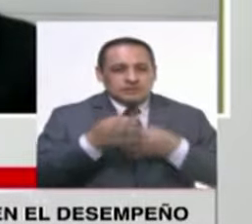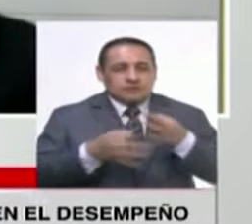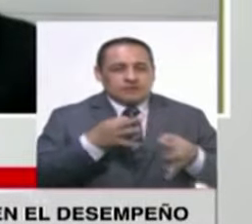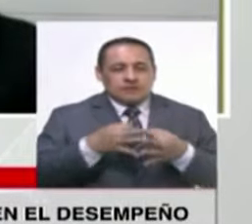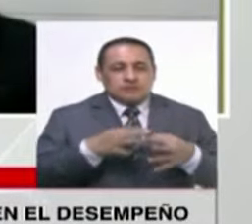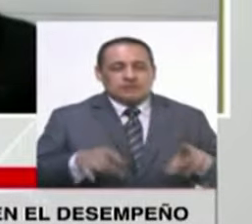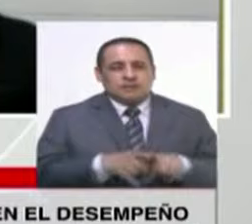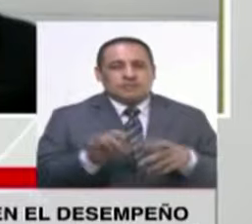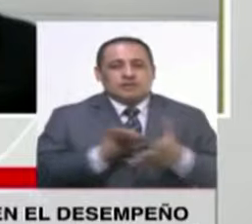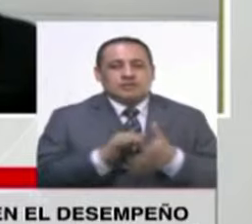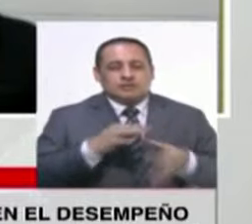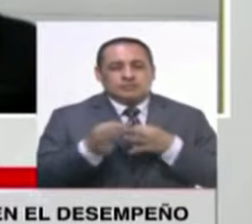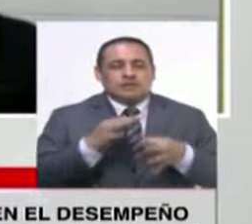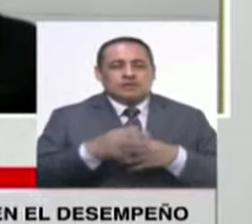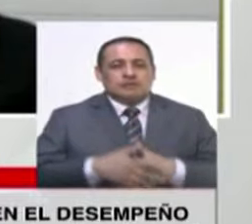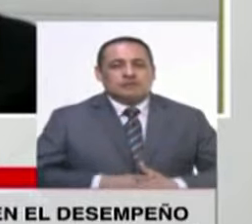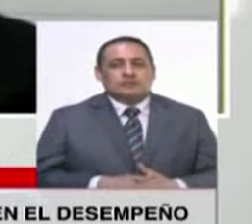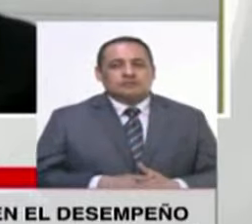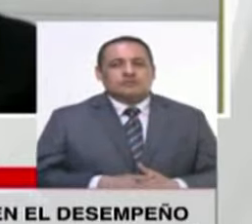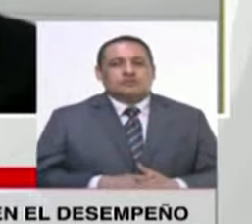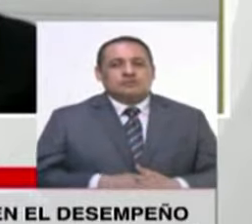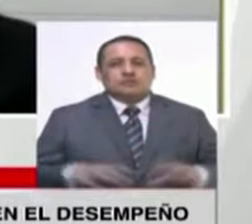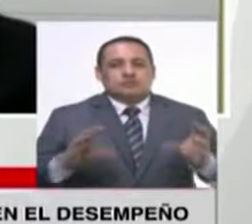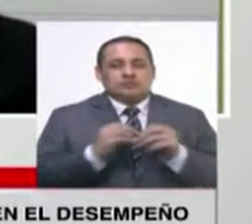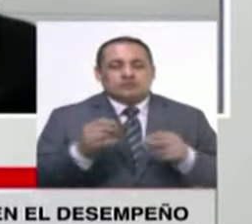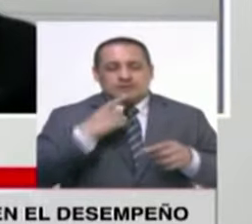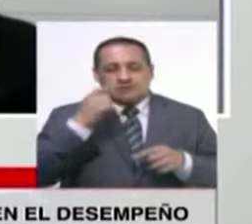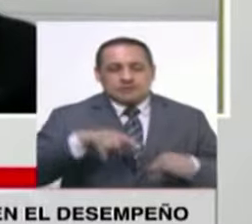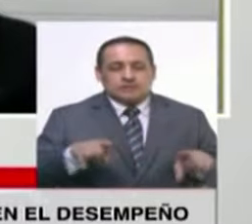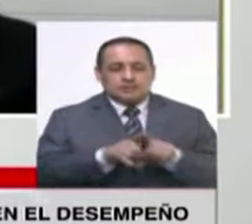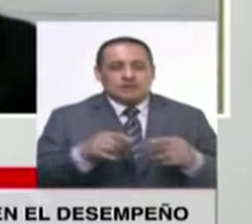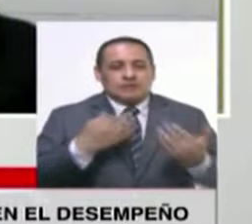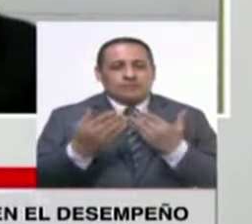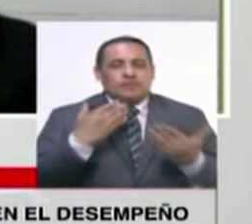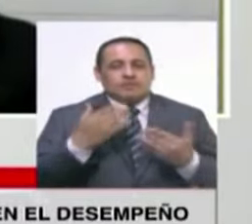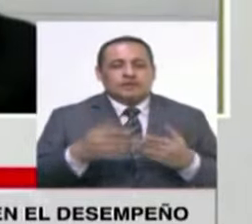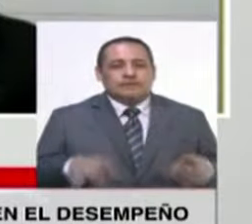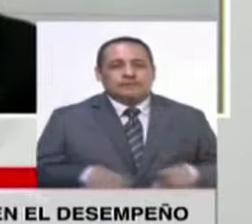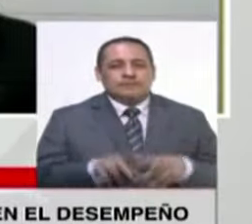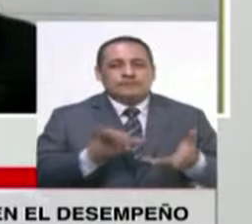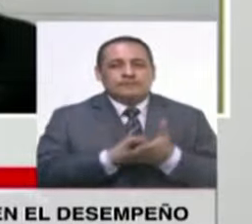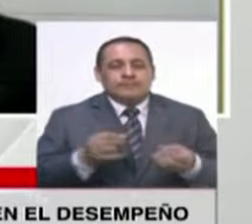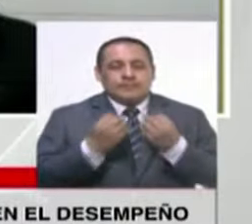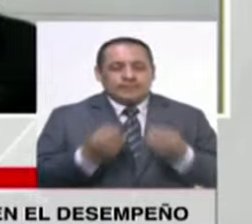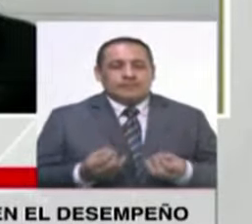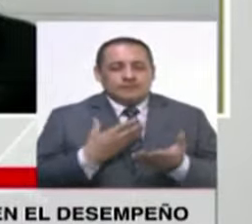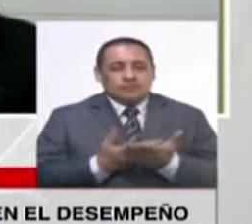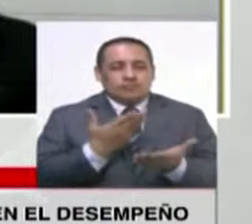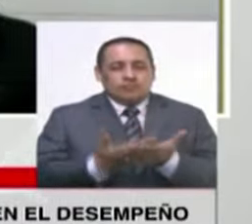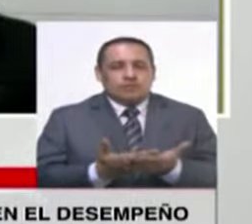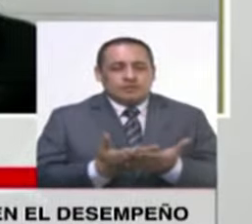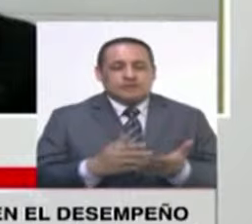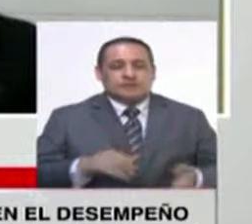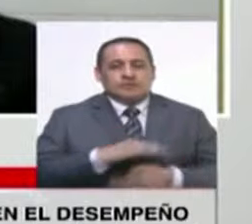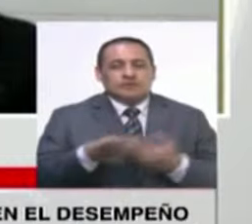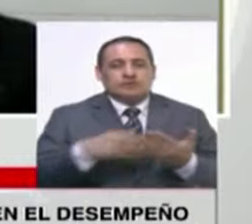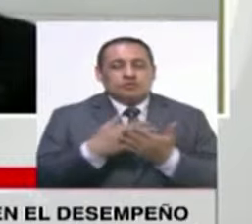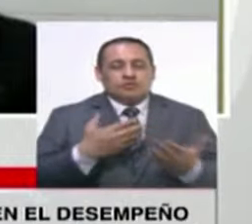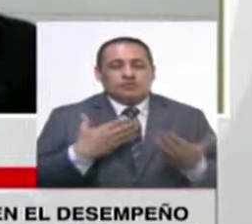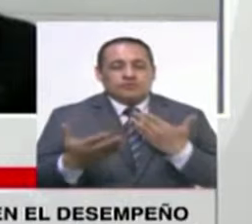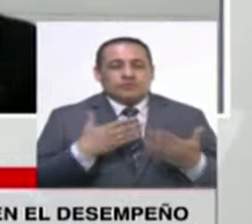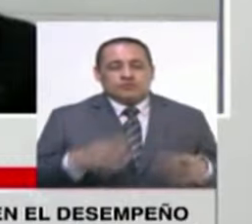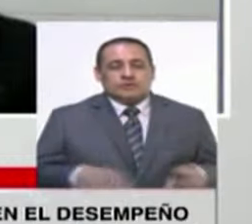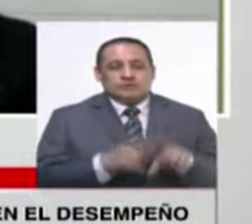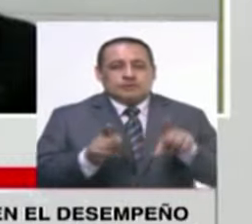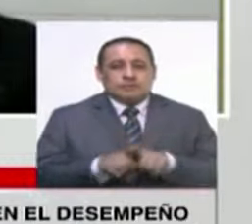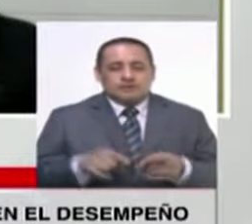menos, que nos señale esto? No necesariamente que nos diga la modalidad, pero ¿tiene usted pruebas de la modalidad o